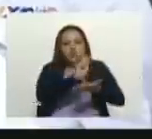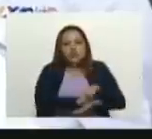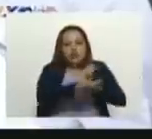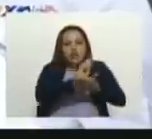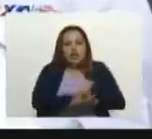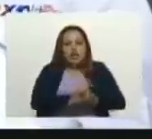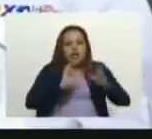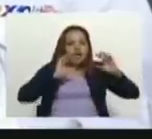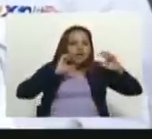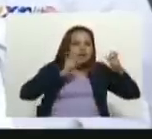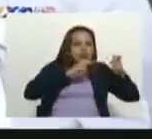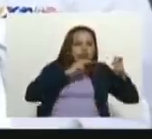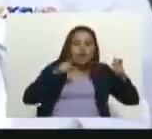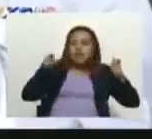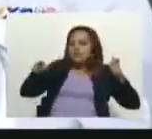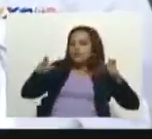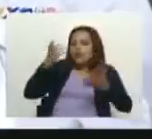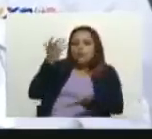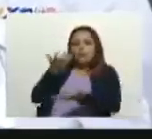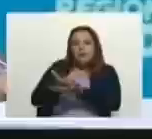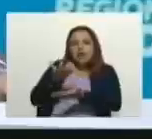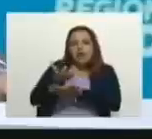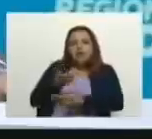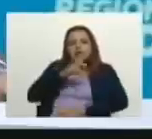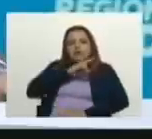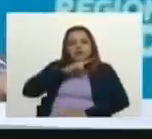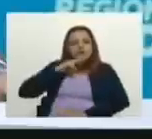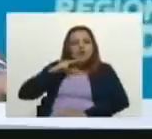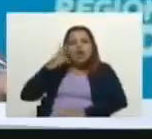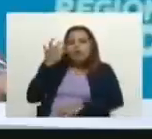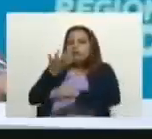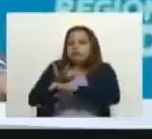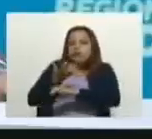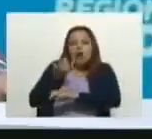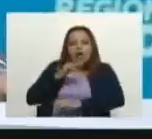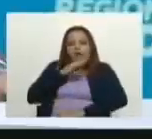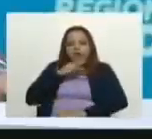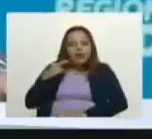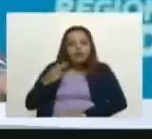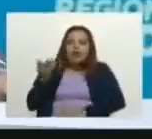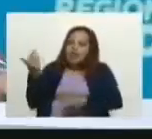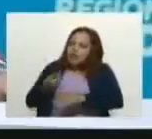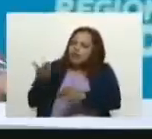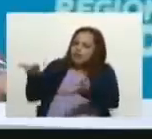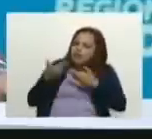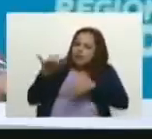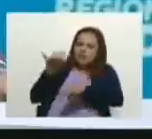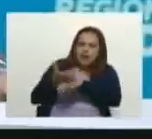caña. La piña por... dulcita, pues. Es impresionante. Pues me tienes que mandar algo para acá, ¿vale? Es impresionante.